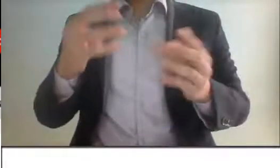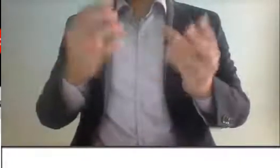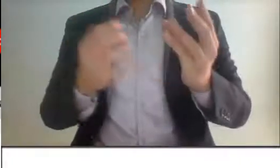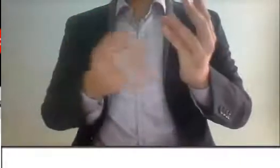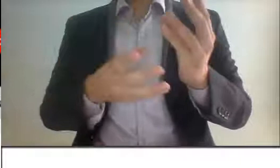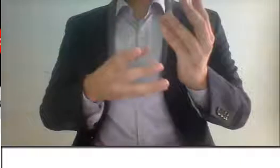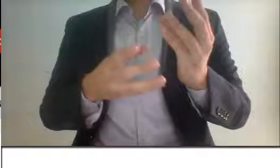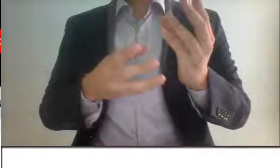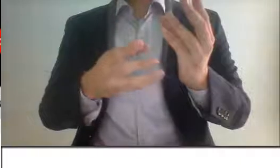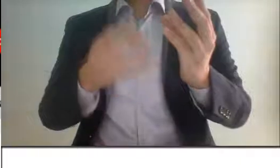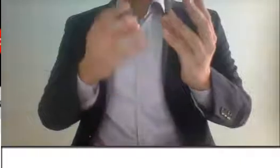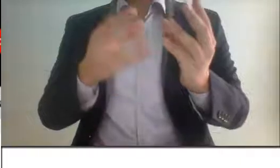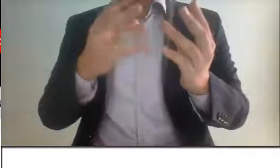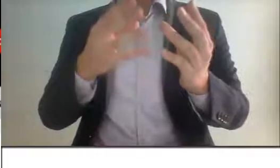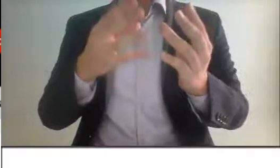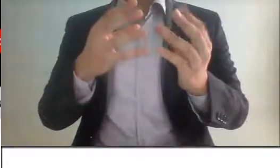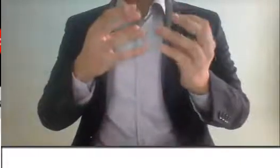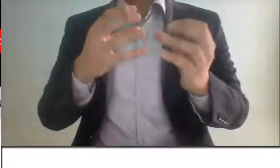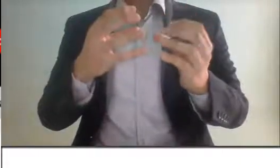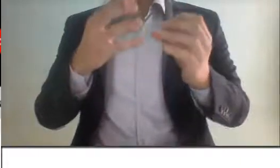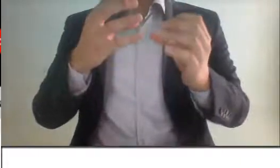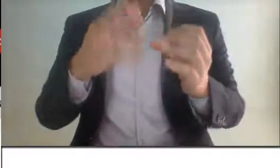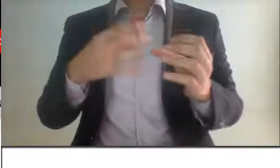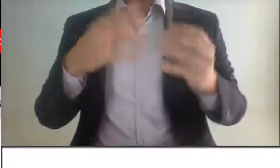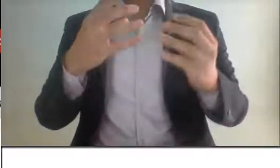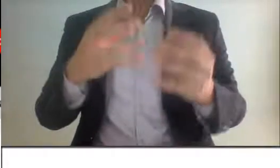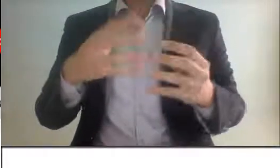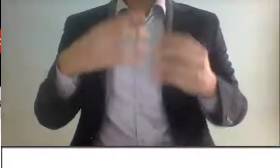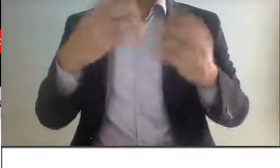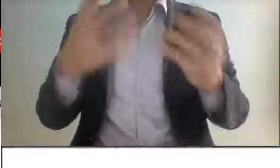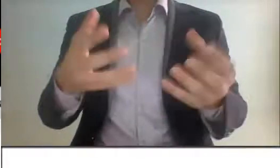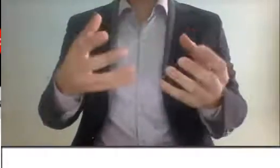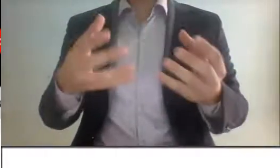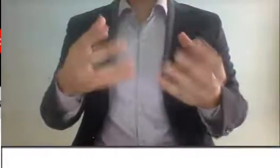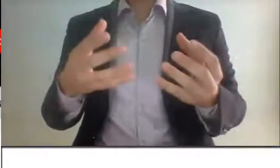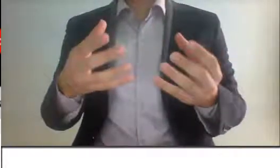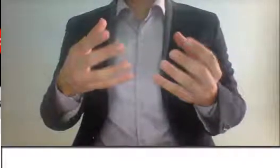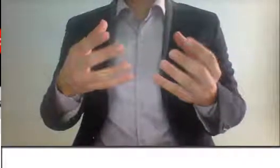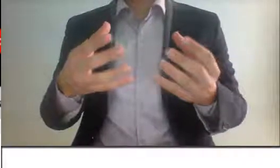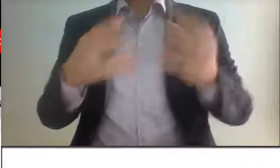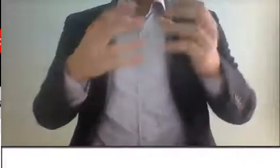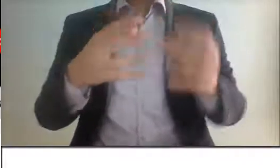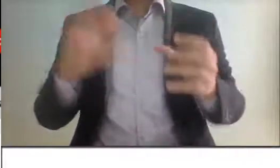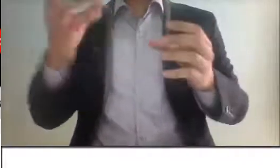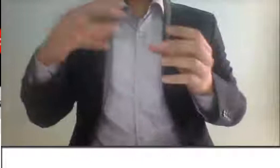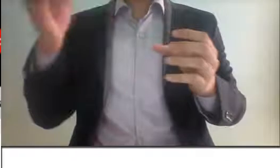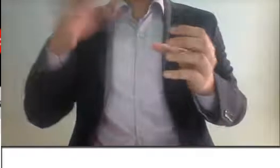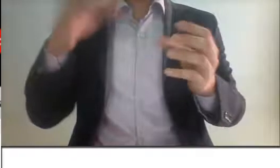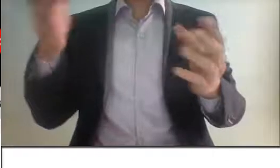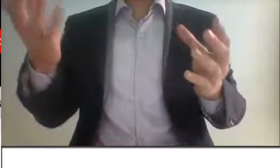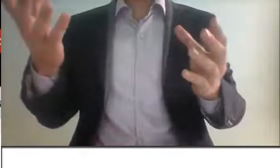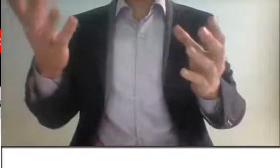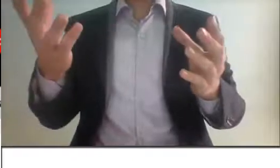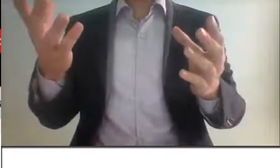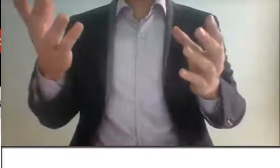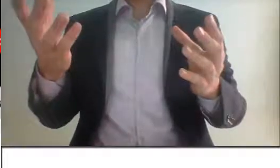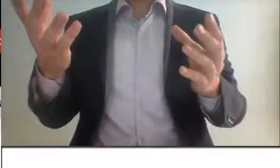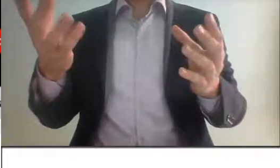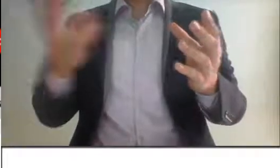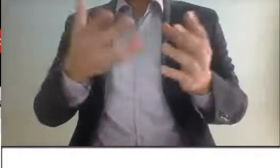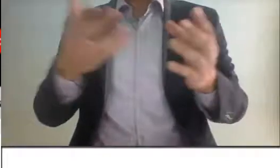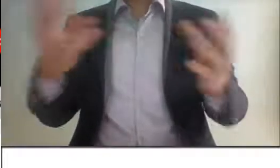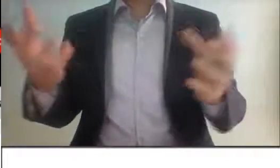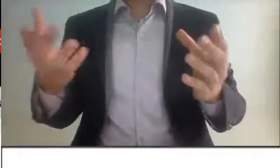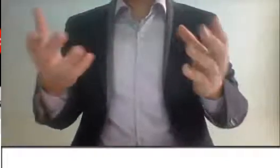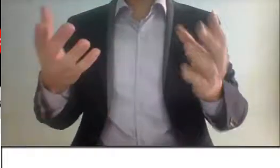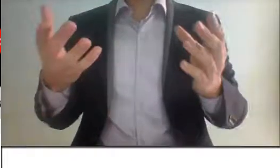Oya, y sigue habiendo bastante más casos de quebrantos gigantescos, y no solamente en esa área, sino que también en el área